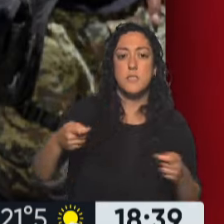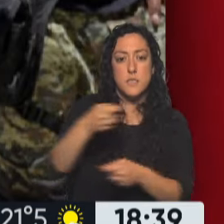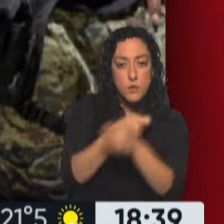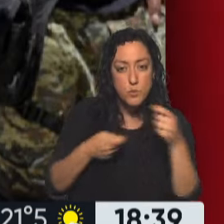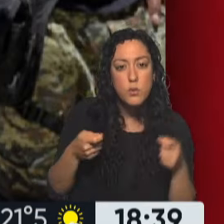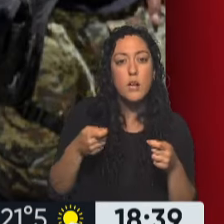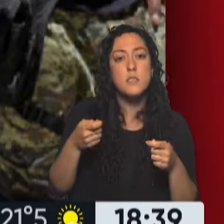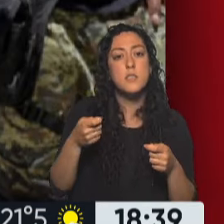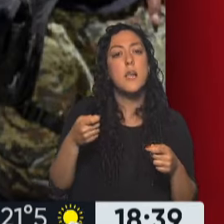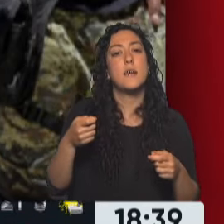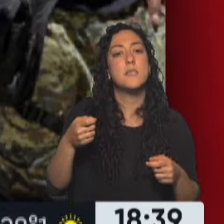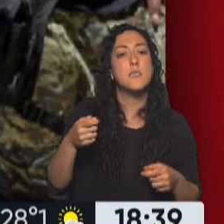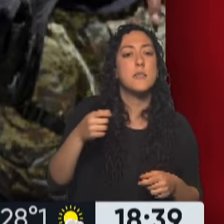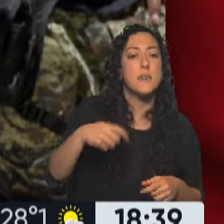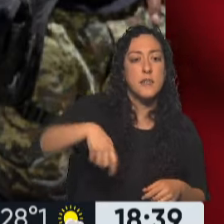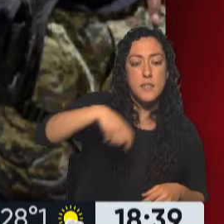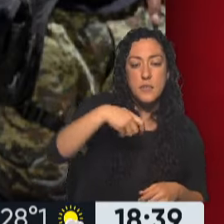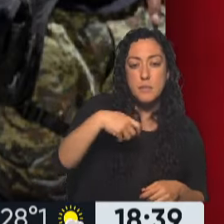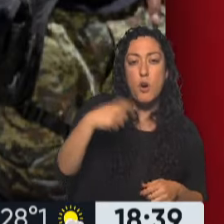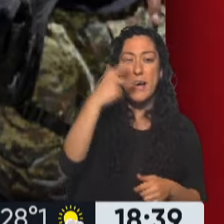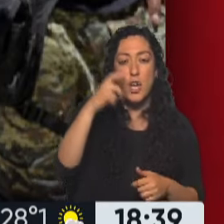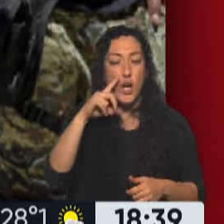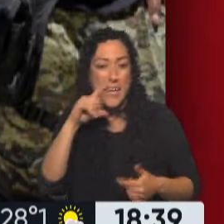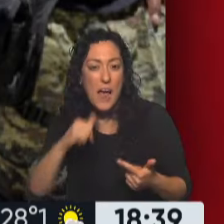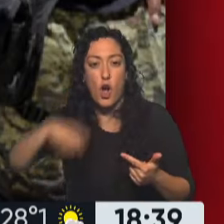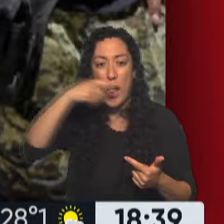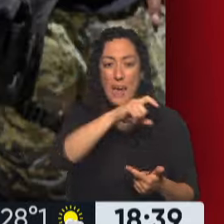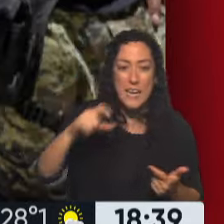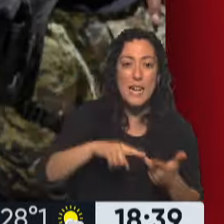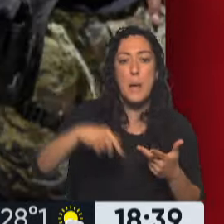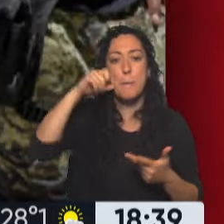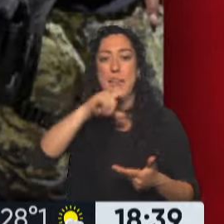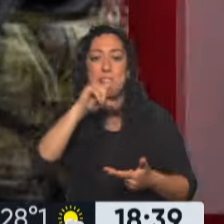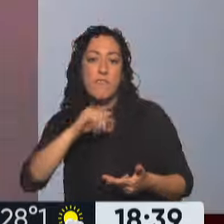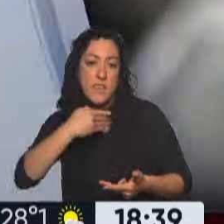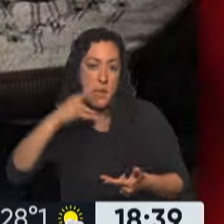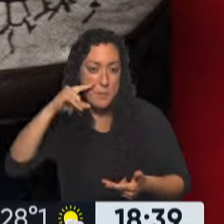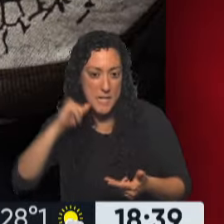su conjunto son heroína, cocaína, metanfetamina y fentanilo.